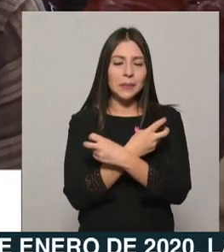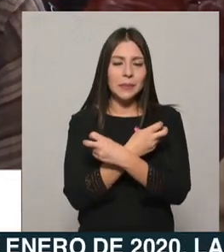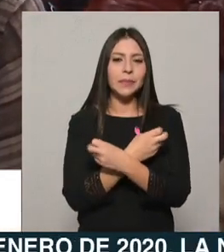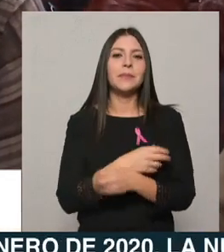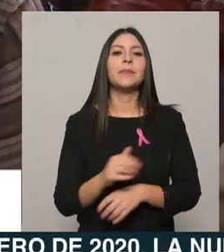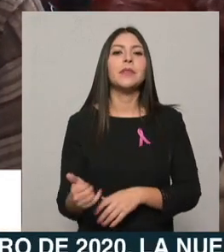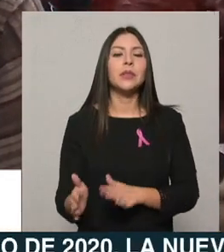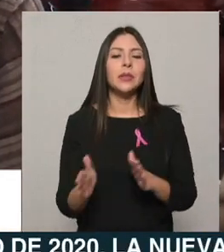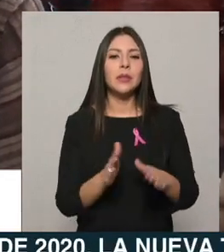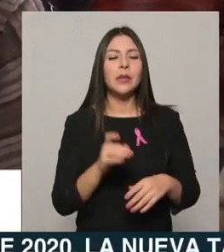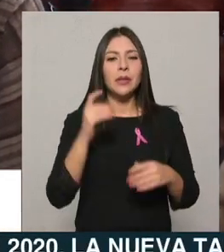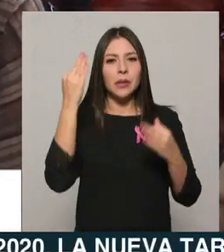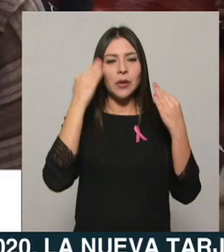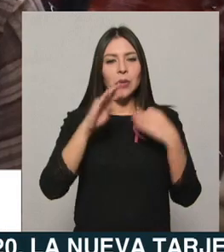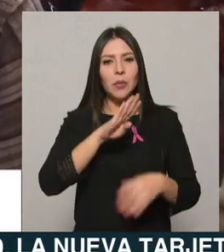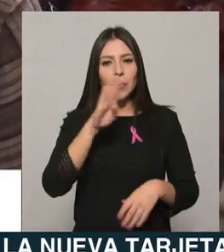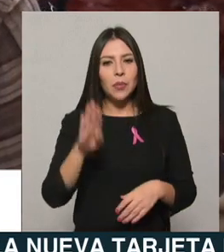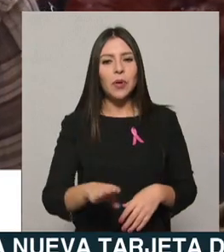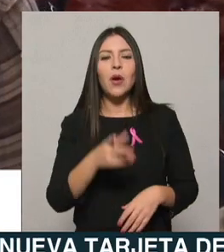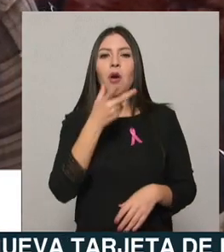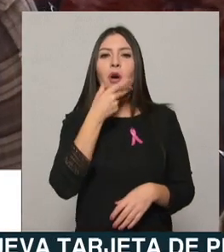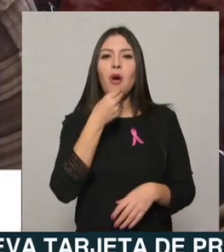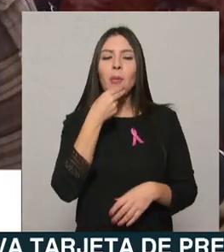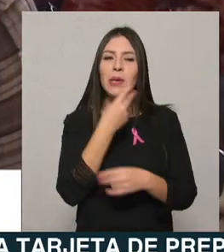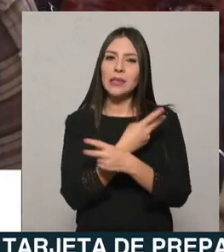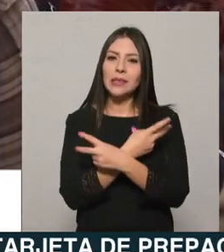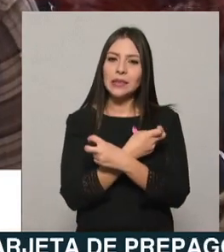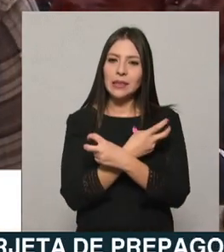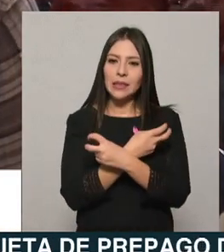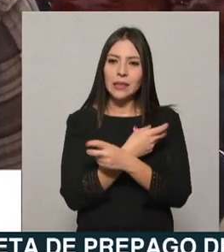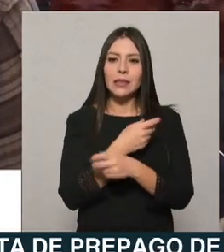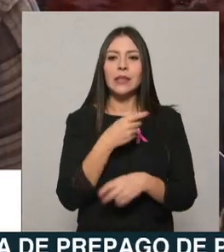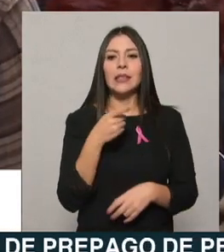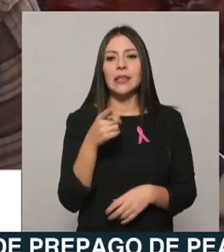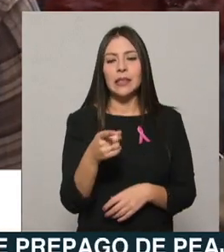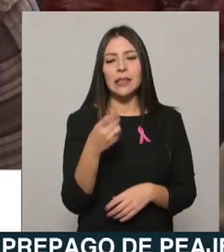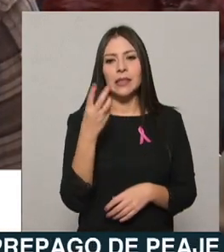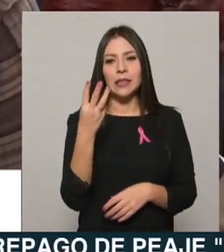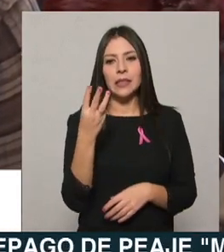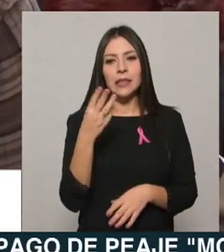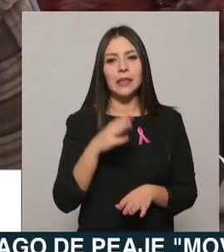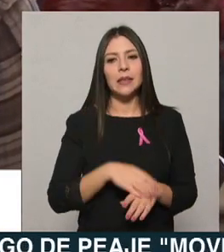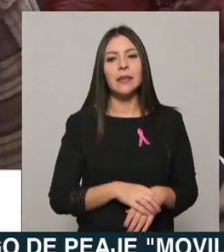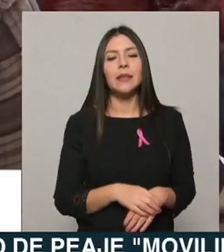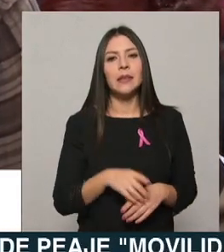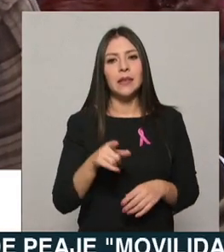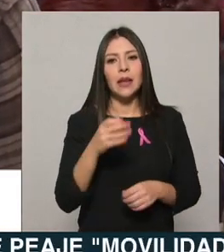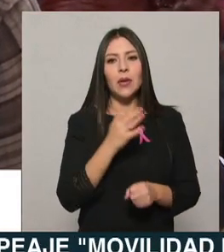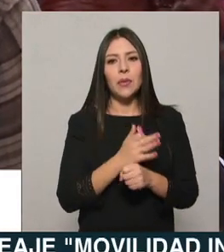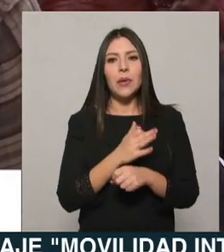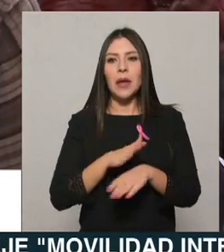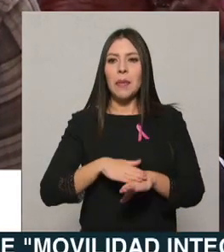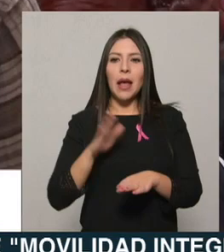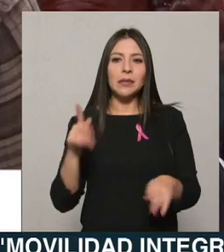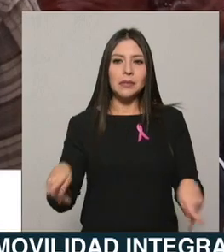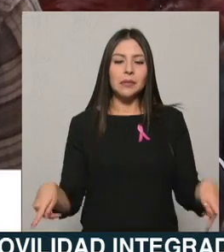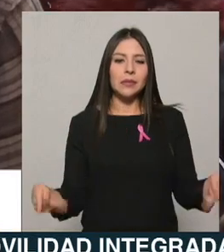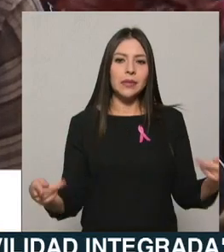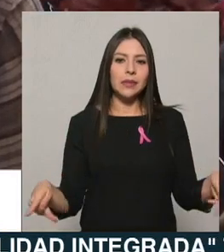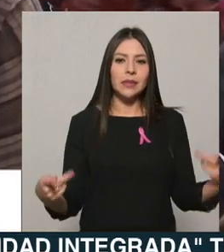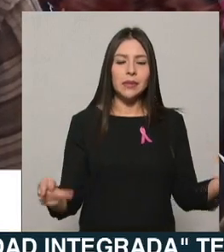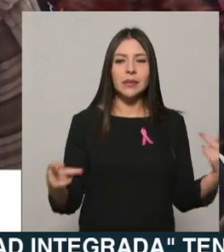la Muerte, el Catrín, que son los que ahorita favorablemente están saliendo más por